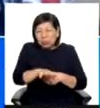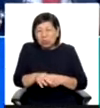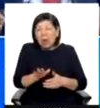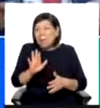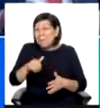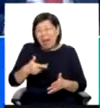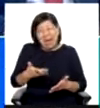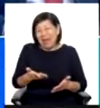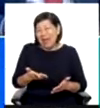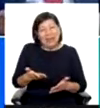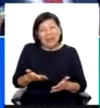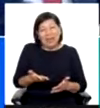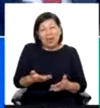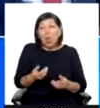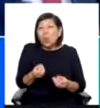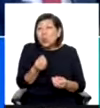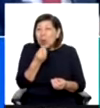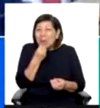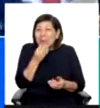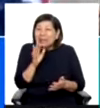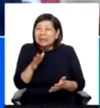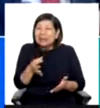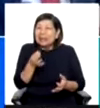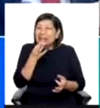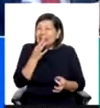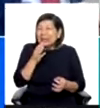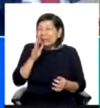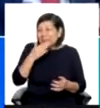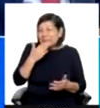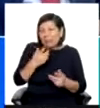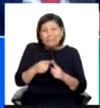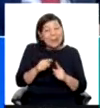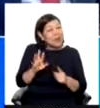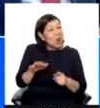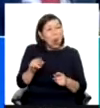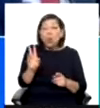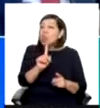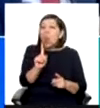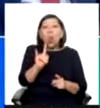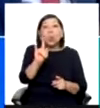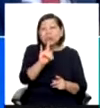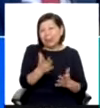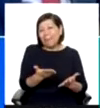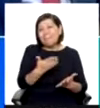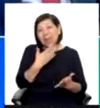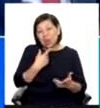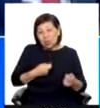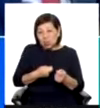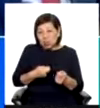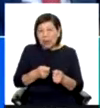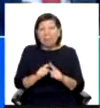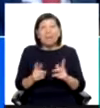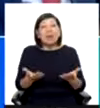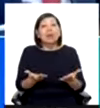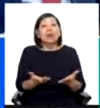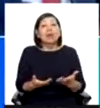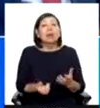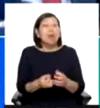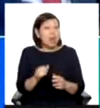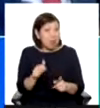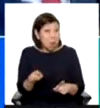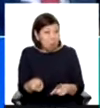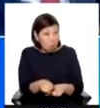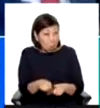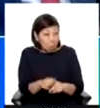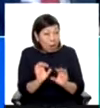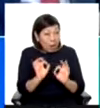llegue a la mesa con cierta toxicidad, y eso es lo que evitamos con estas variedades que estamos... ¿Y el tiempo de cosecha es el mismo?